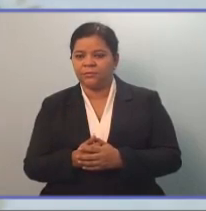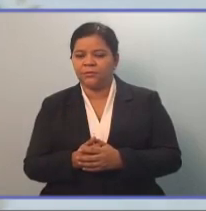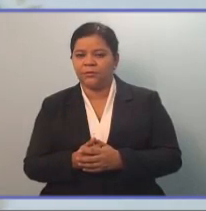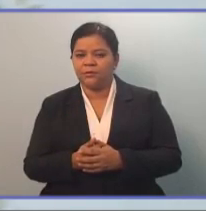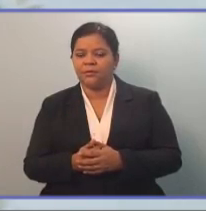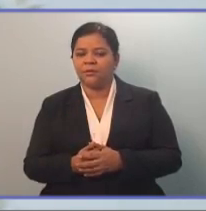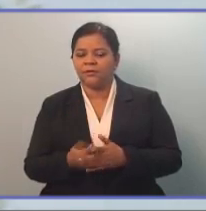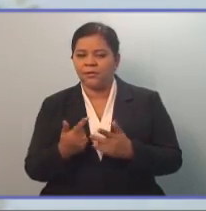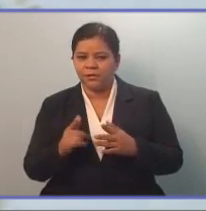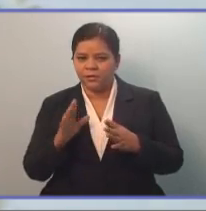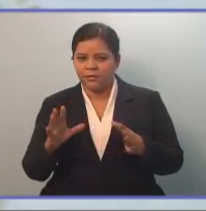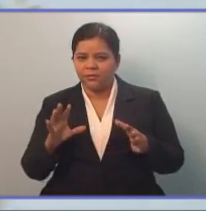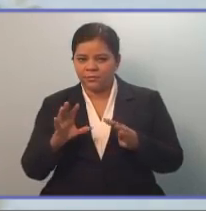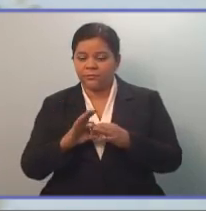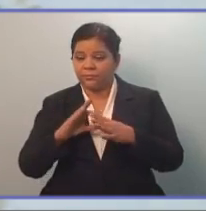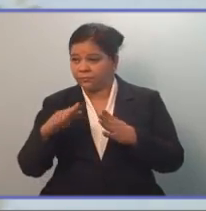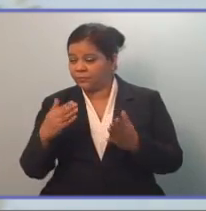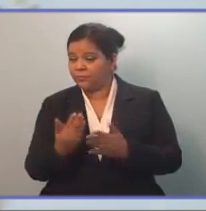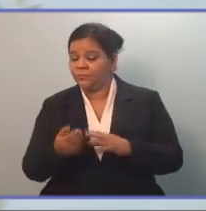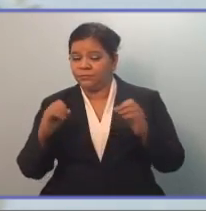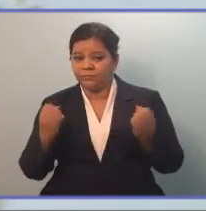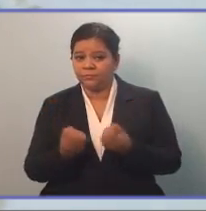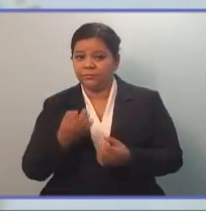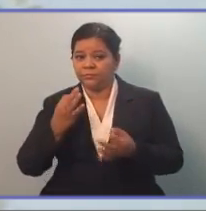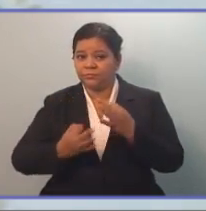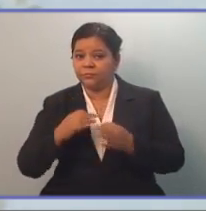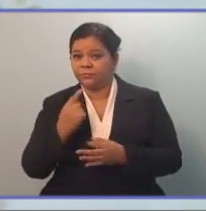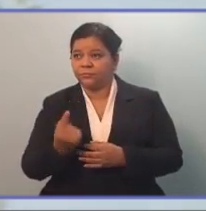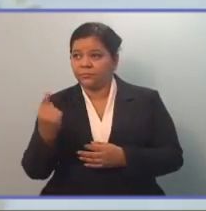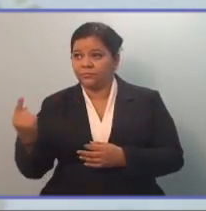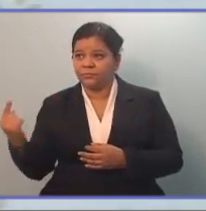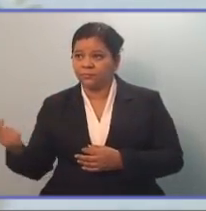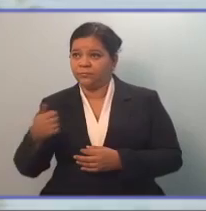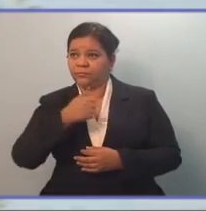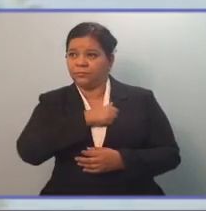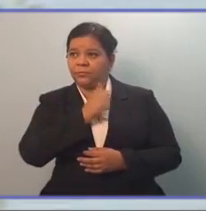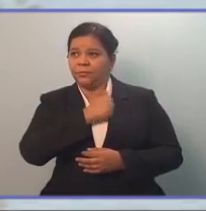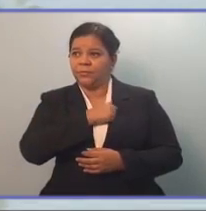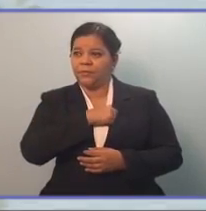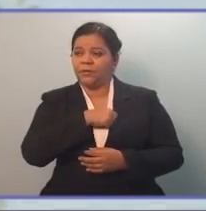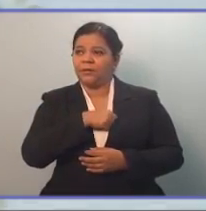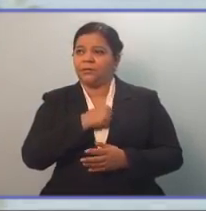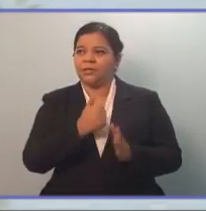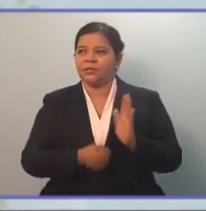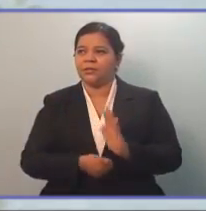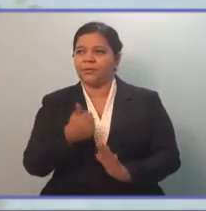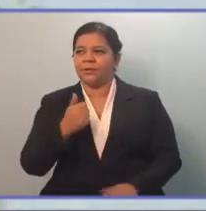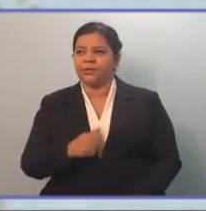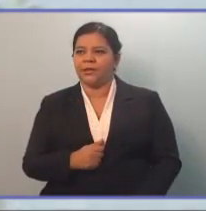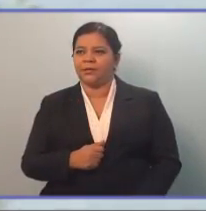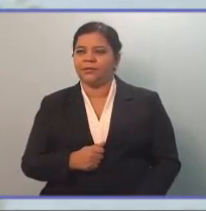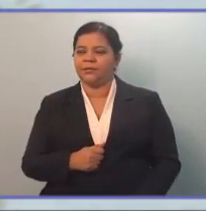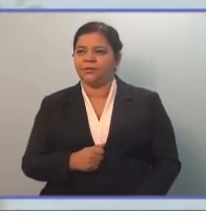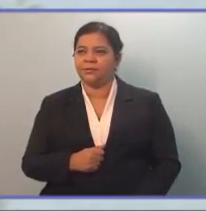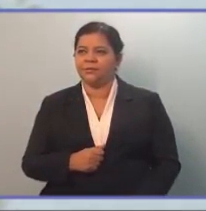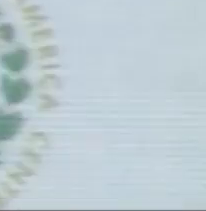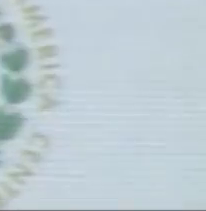un diagnóstico a nivel nacional de los juzgados con competencia en materia civil con la finalidad de